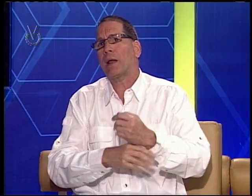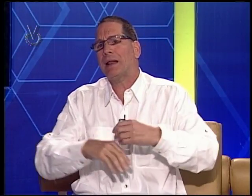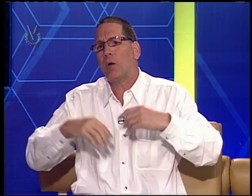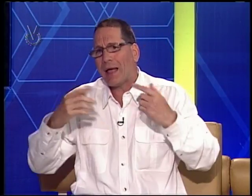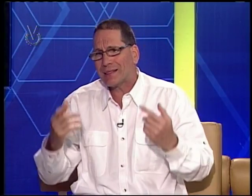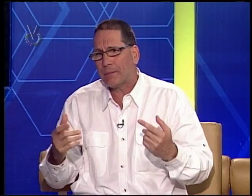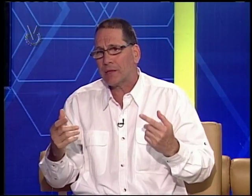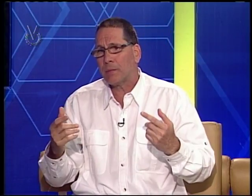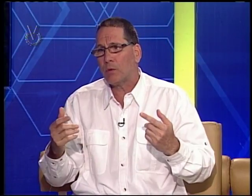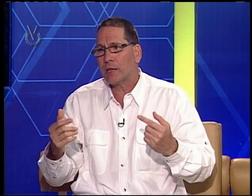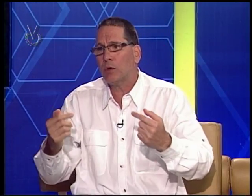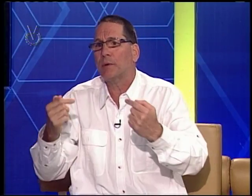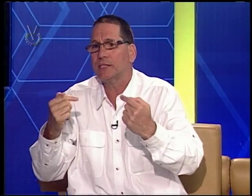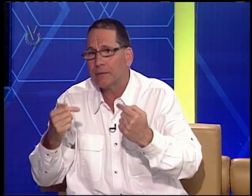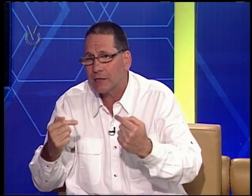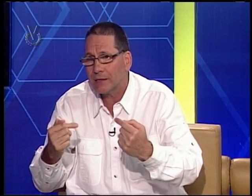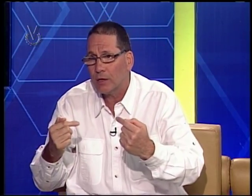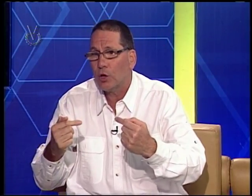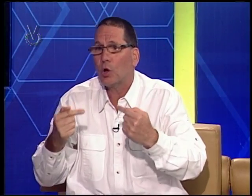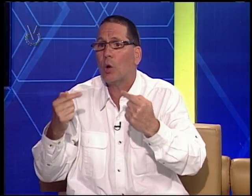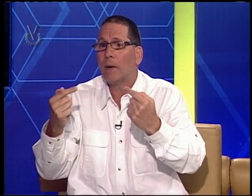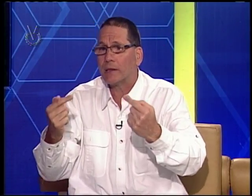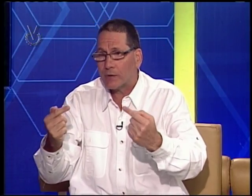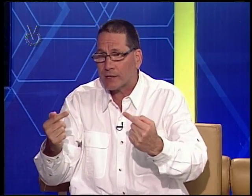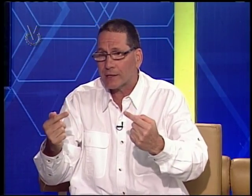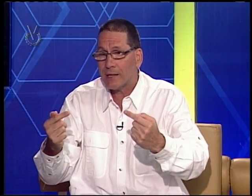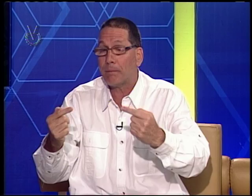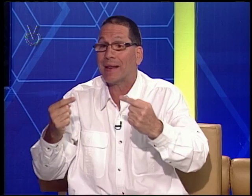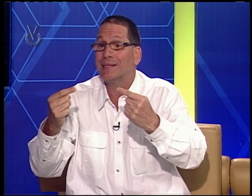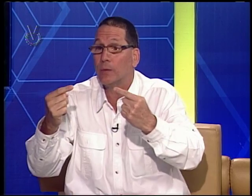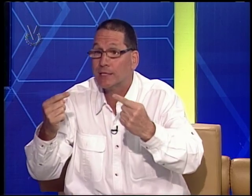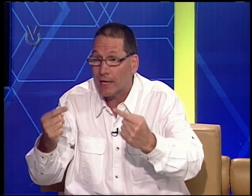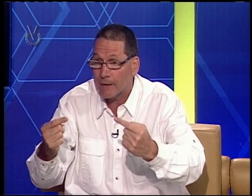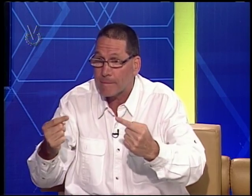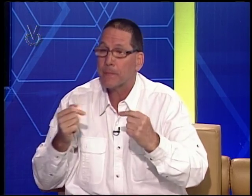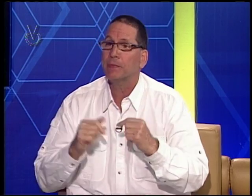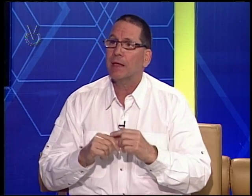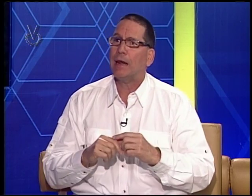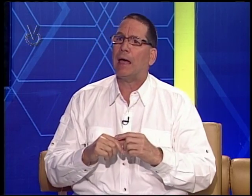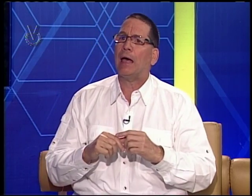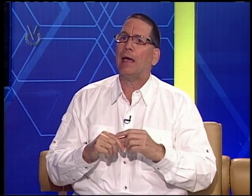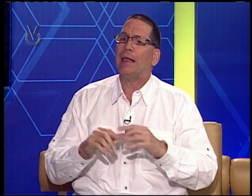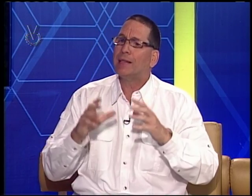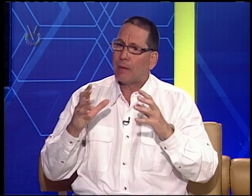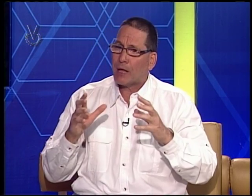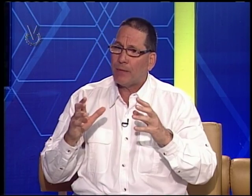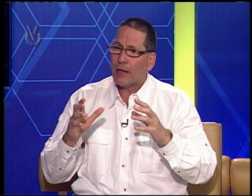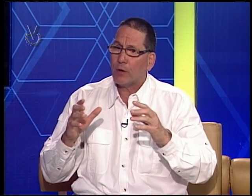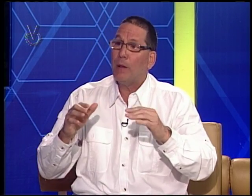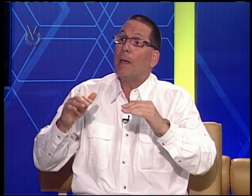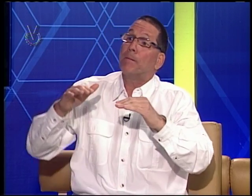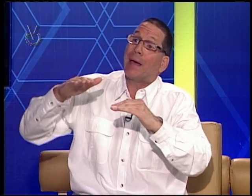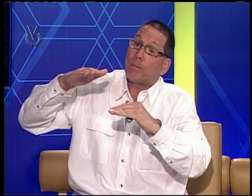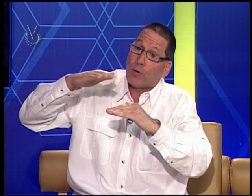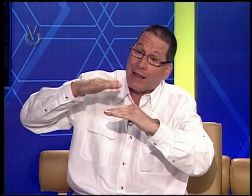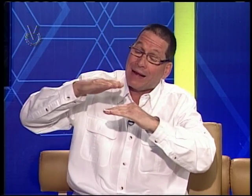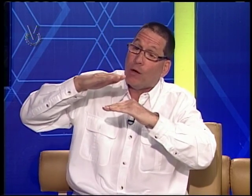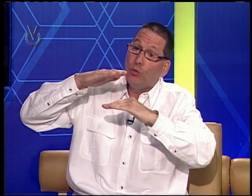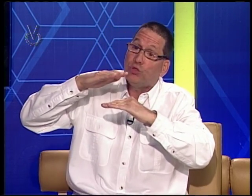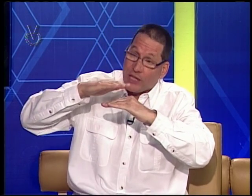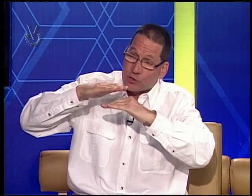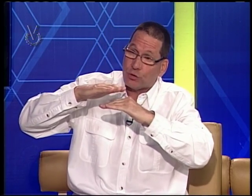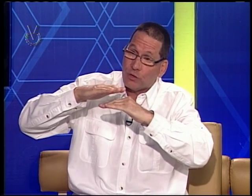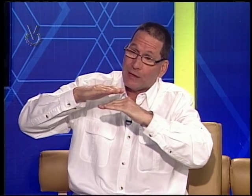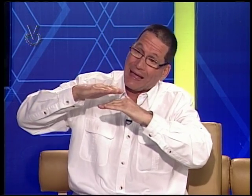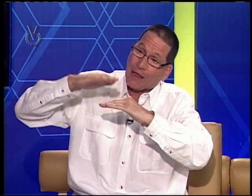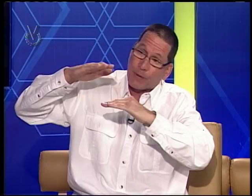mercados paralelos altamente especulativos, precisamente como parte de una estrategia para estabilizar el tema cambiario para ponerle